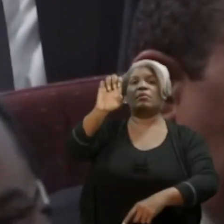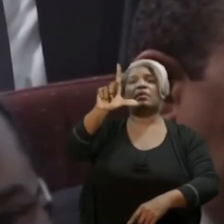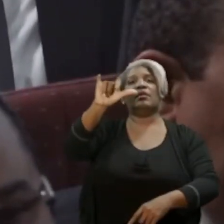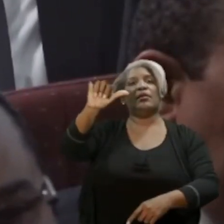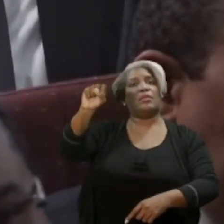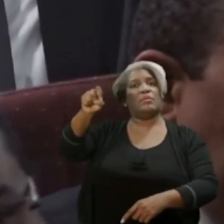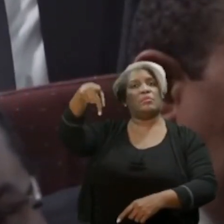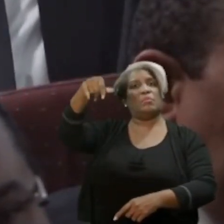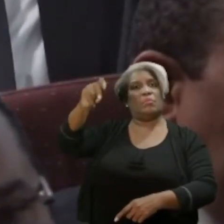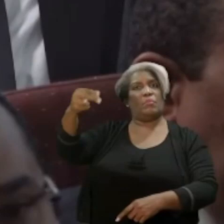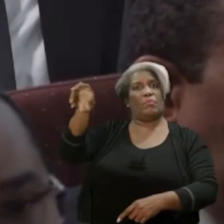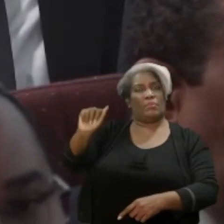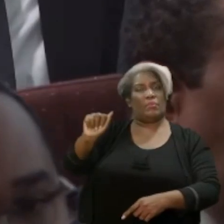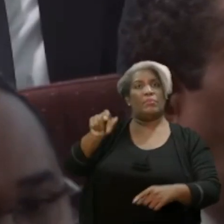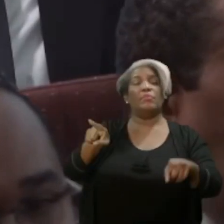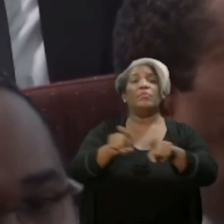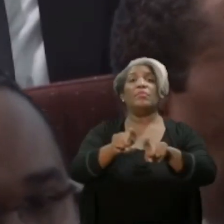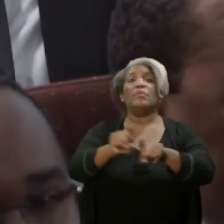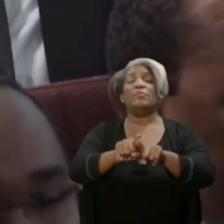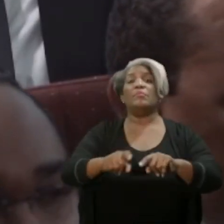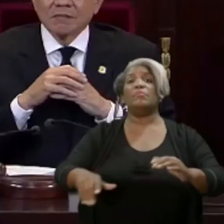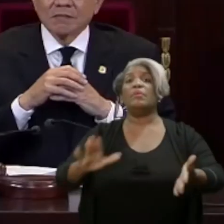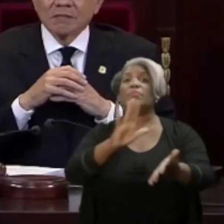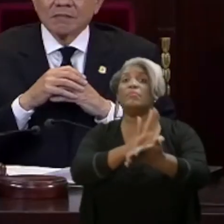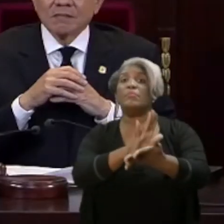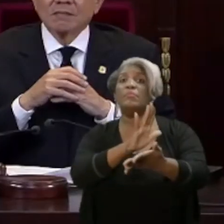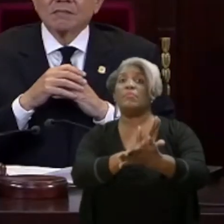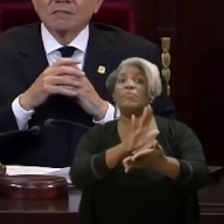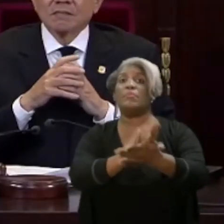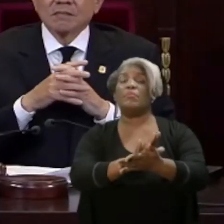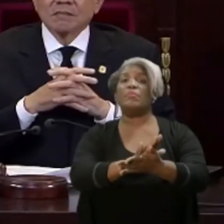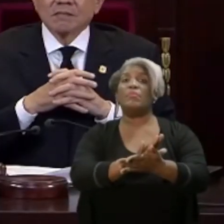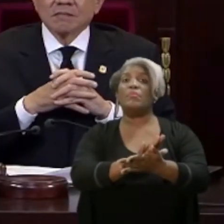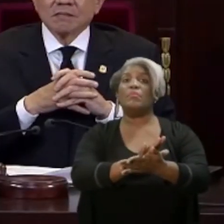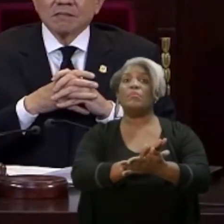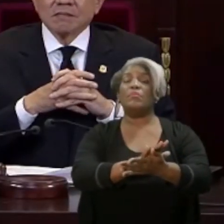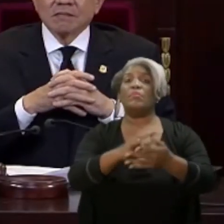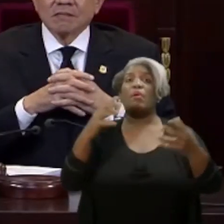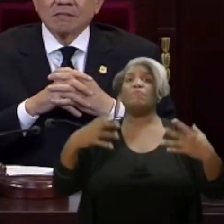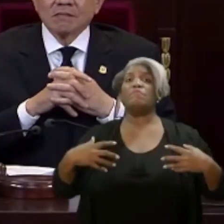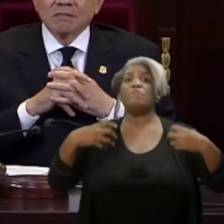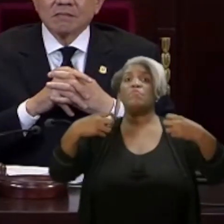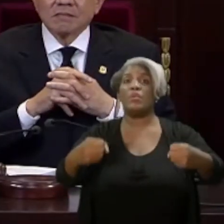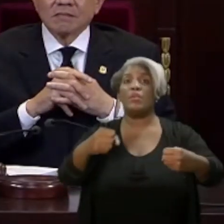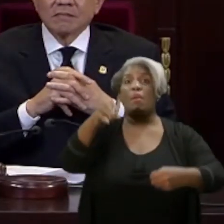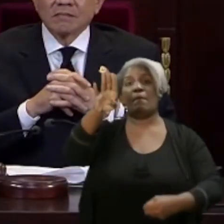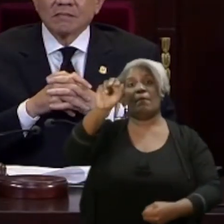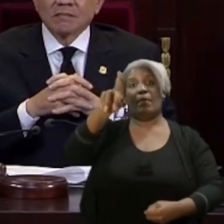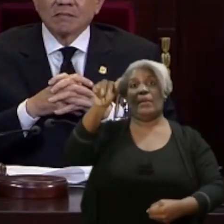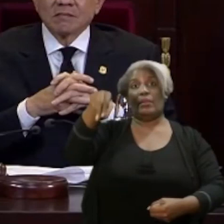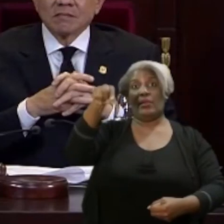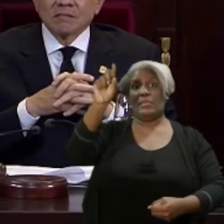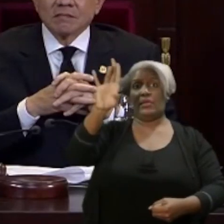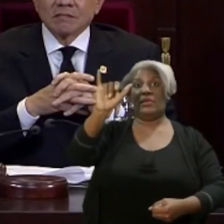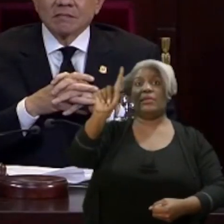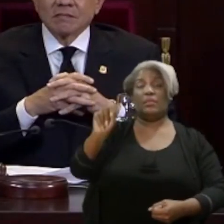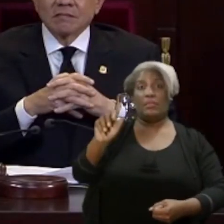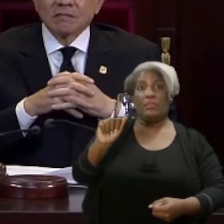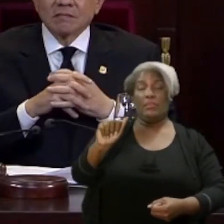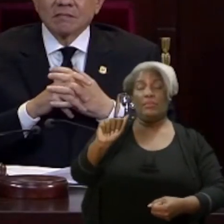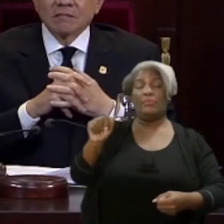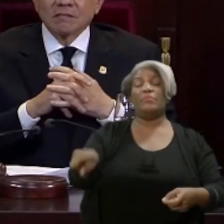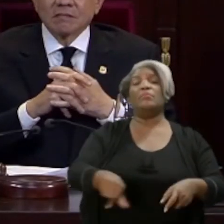hemos puesto en marcha el Liceo Experimental UAS Héroes de la Barranquita en Mao, Valverde, y el Liceo Experimental UAS Dr.